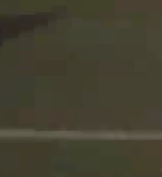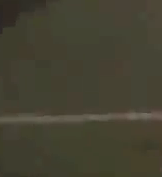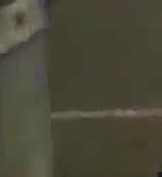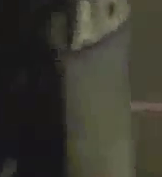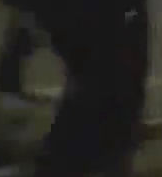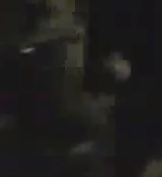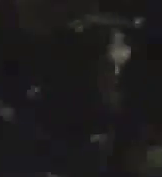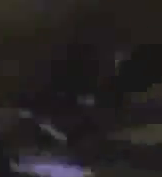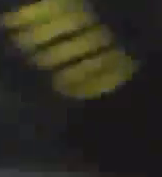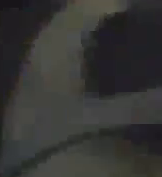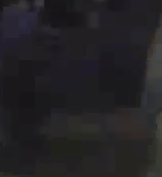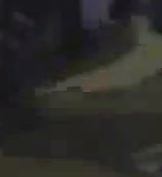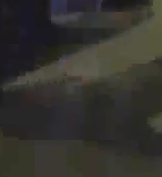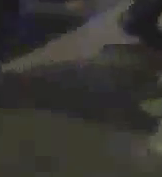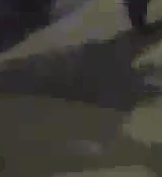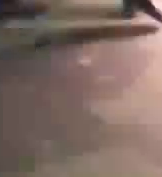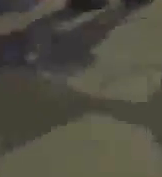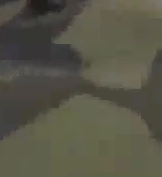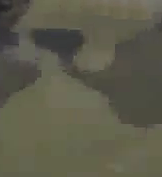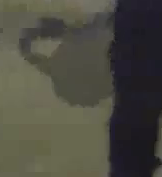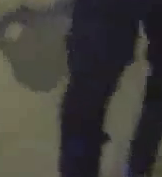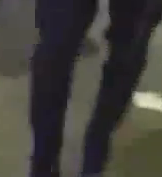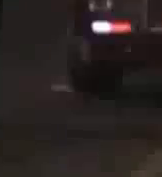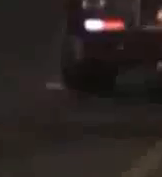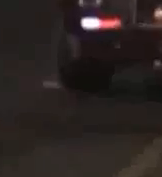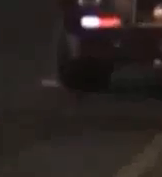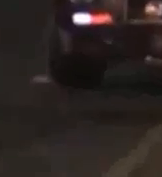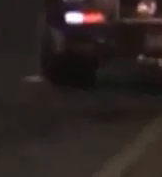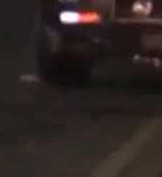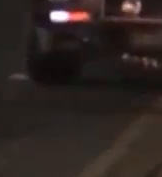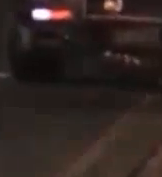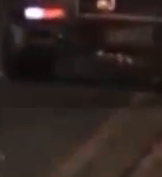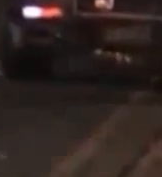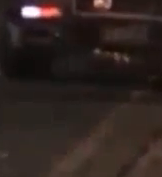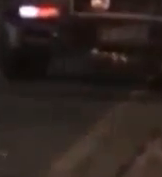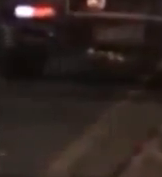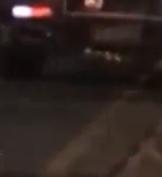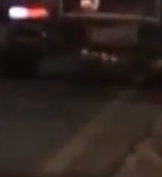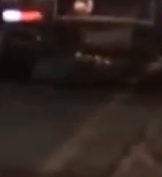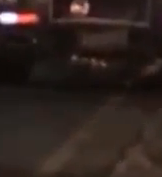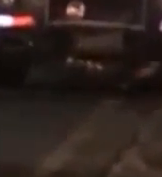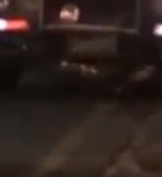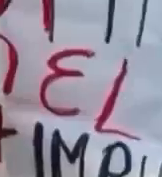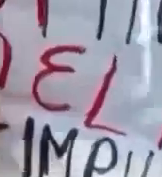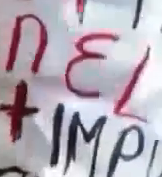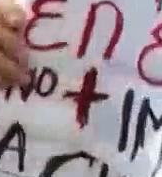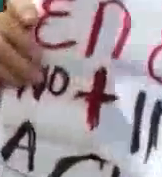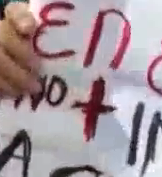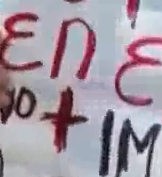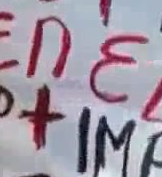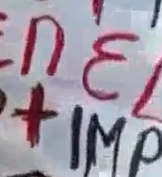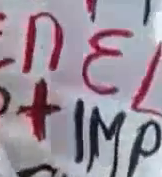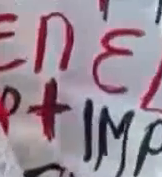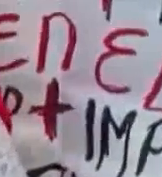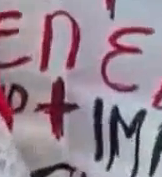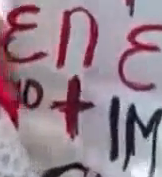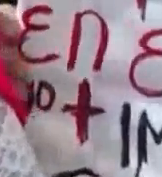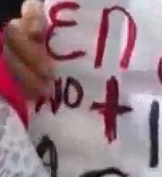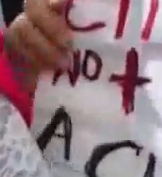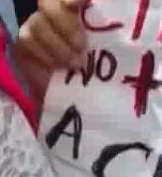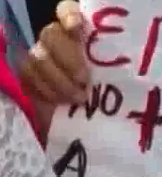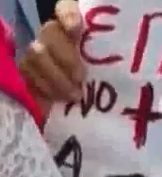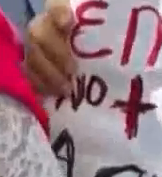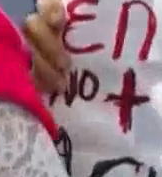gobierno de Dina Boluarte, quien termina 2023 con el 84% de desaprobación. No tiene